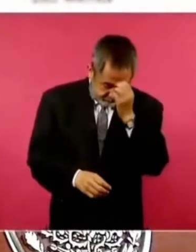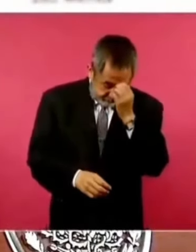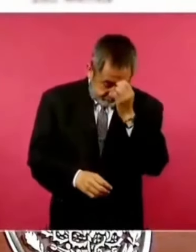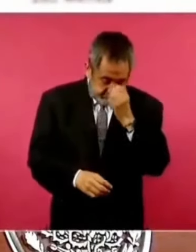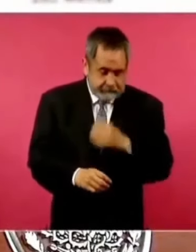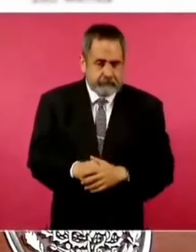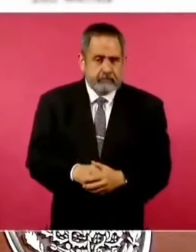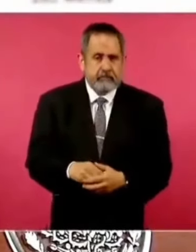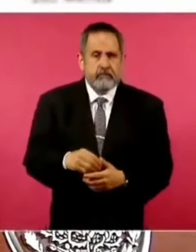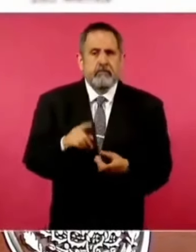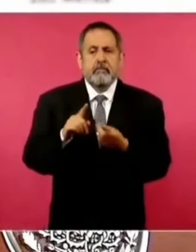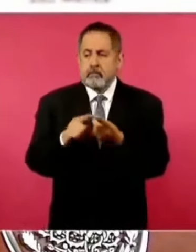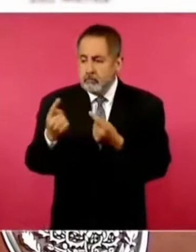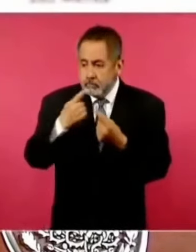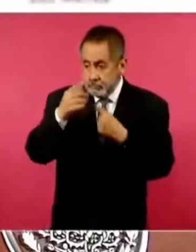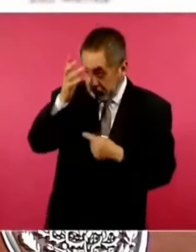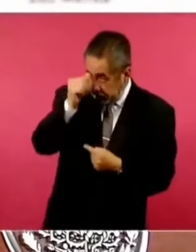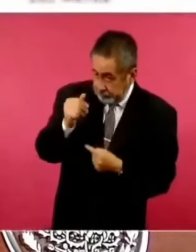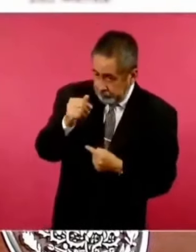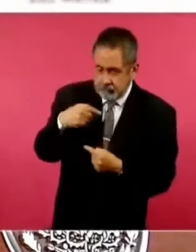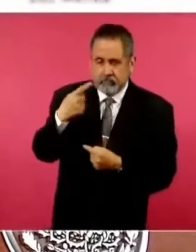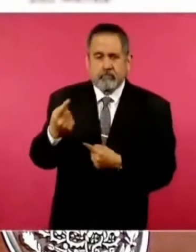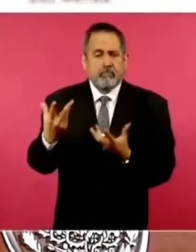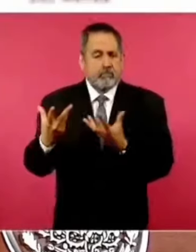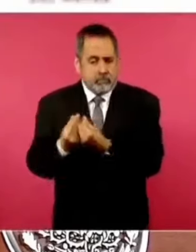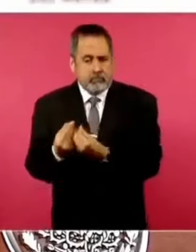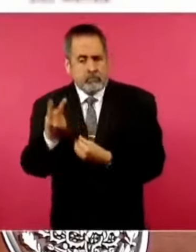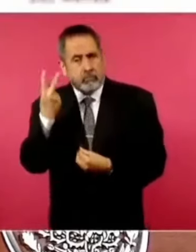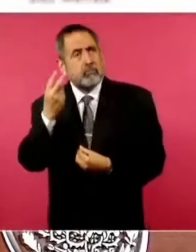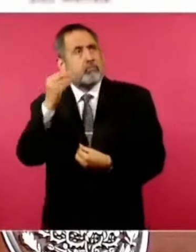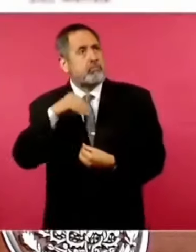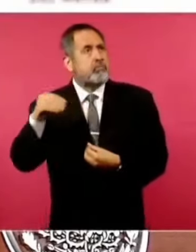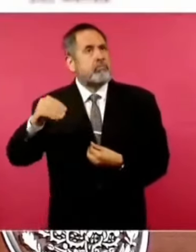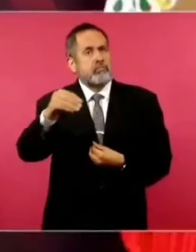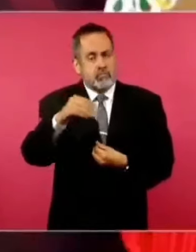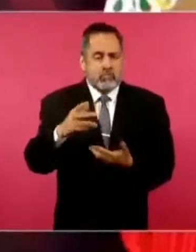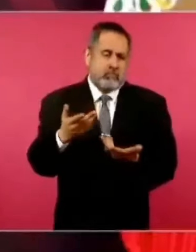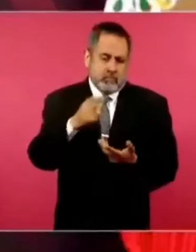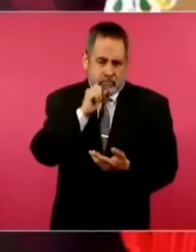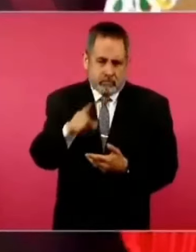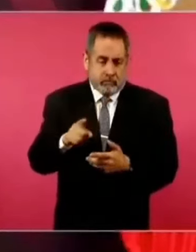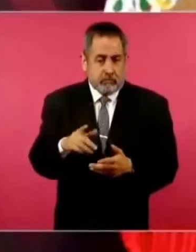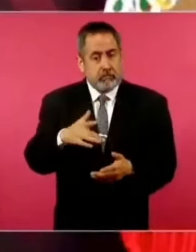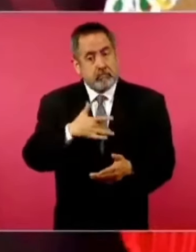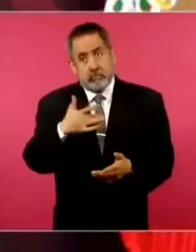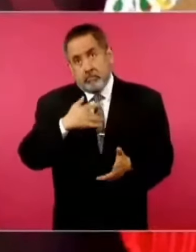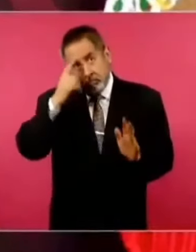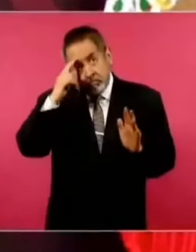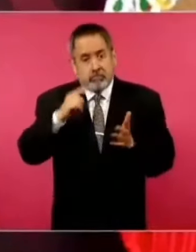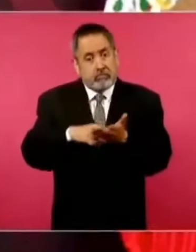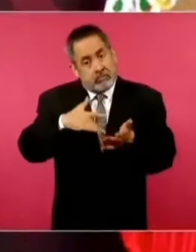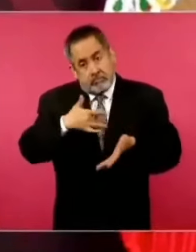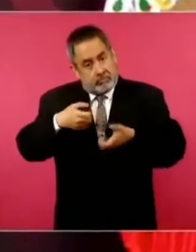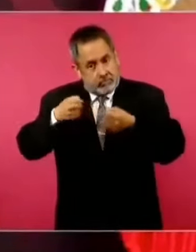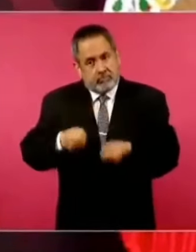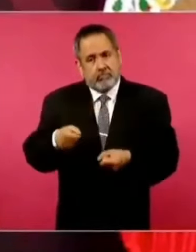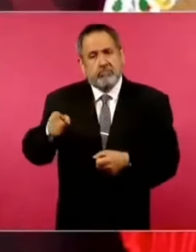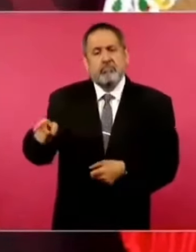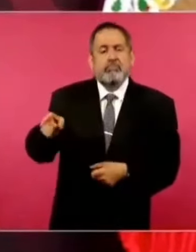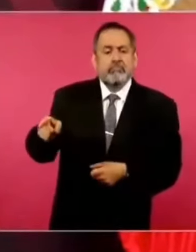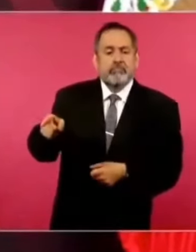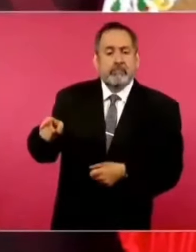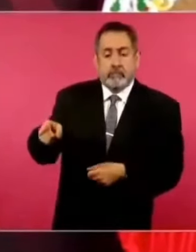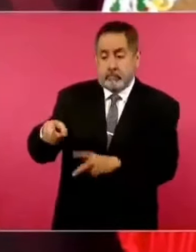¿A dónde vamos a estar juntos? Y también seguramente de que